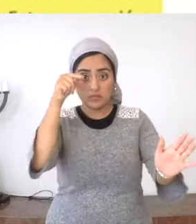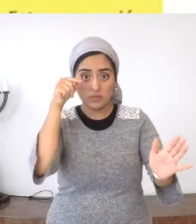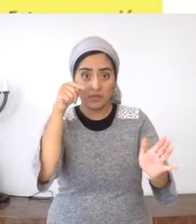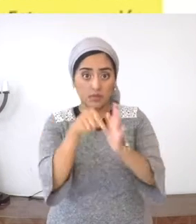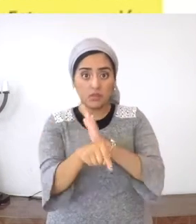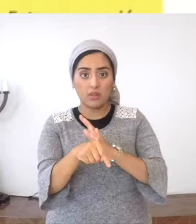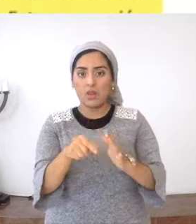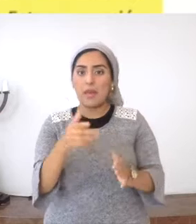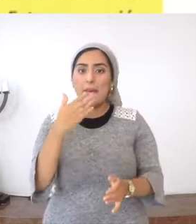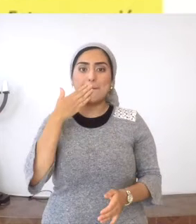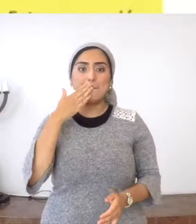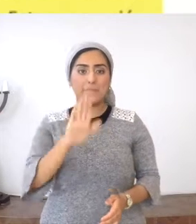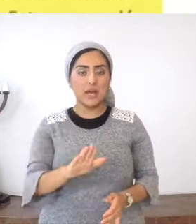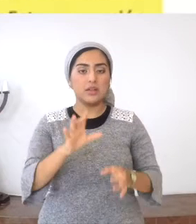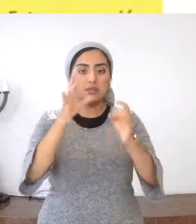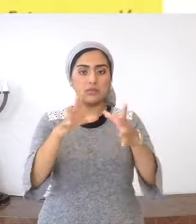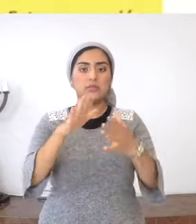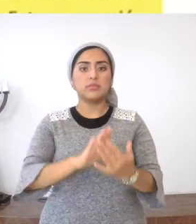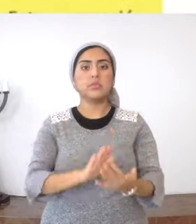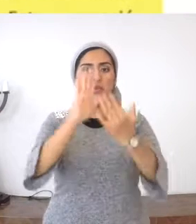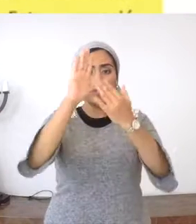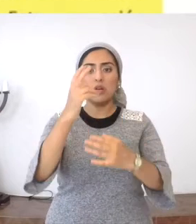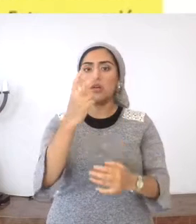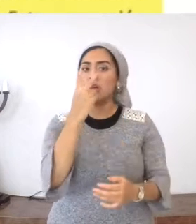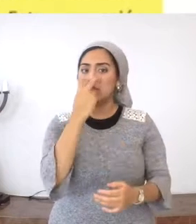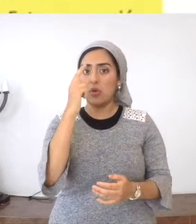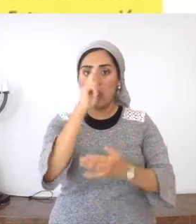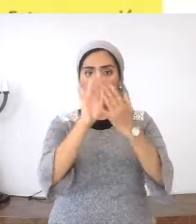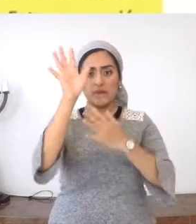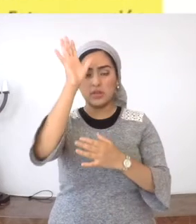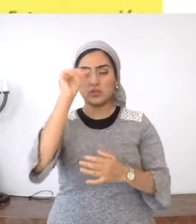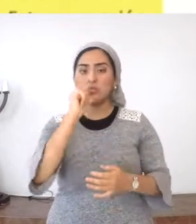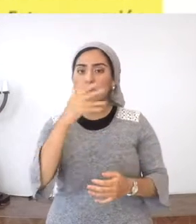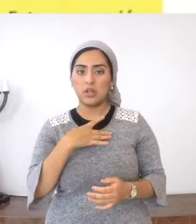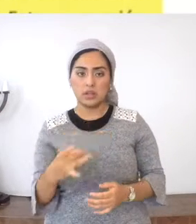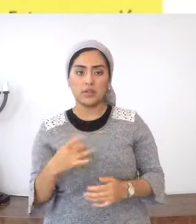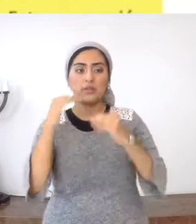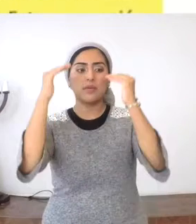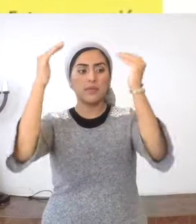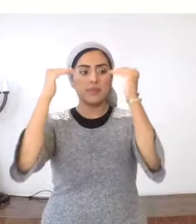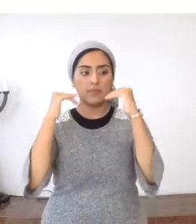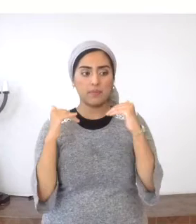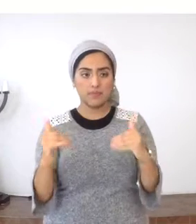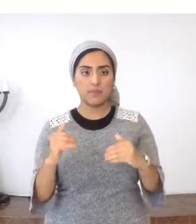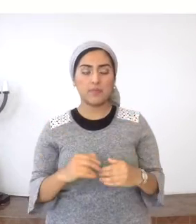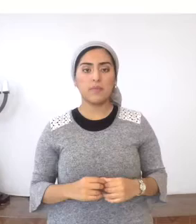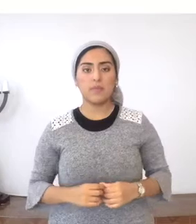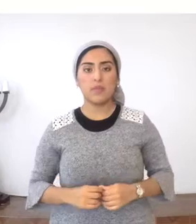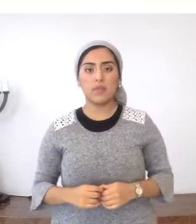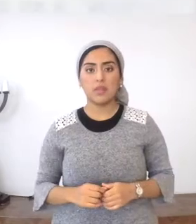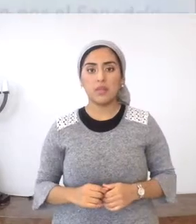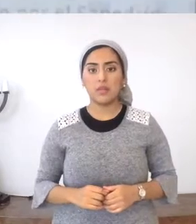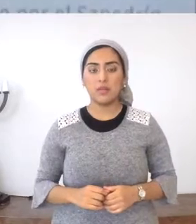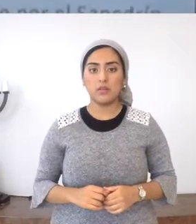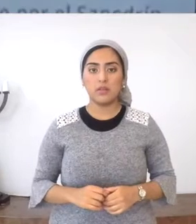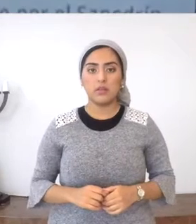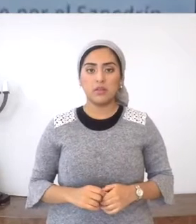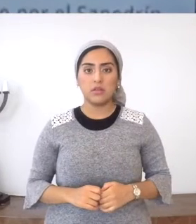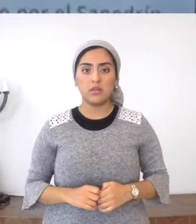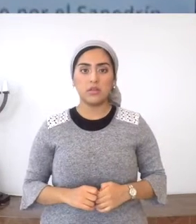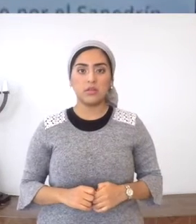Invitarlos a un sacrificio Y el sacrificio En sí como tal Está mal Es abominable Ante los ojos Del Todopoderoso La que sigue